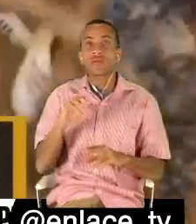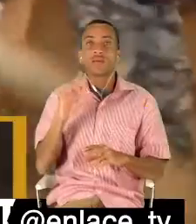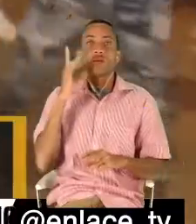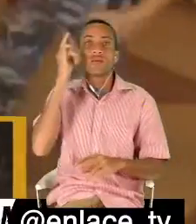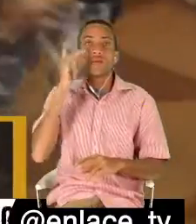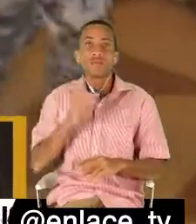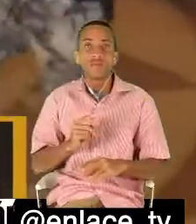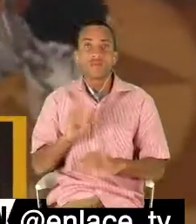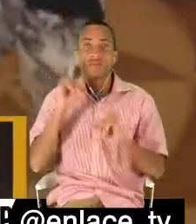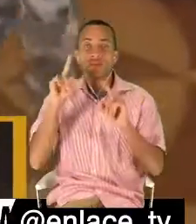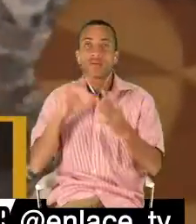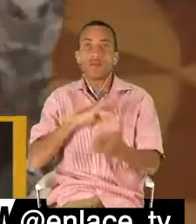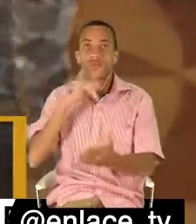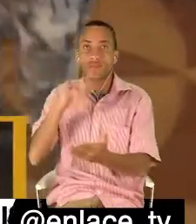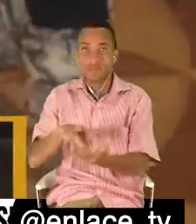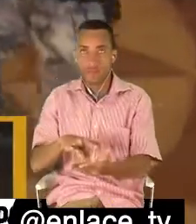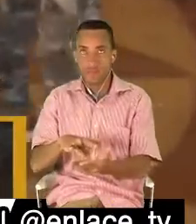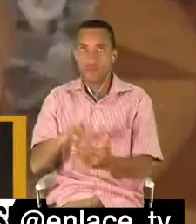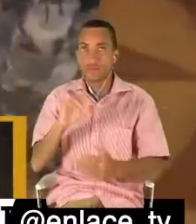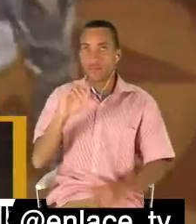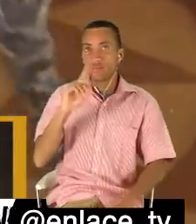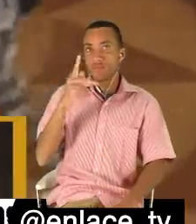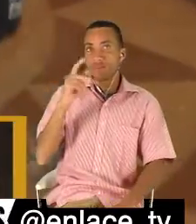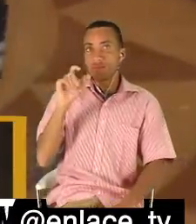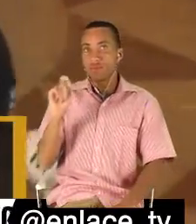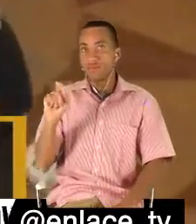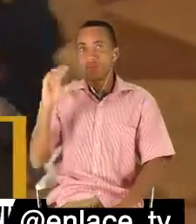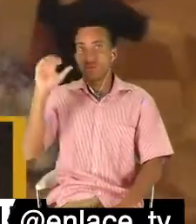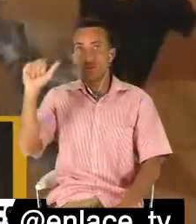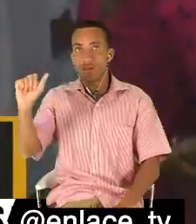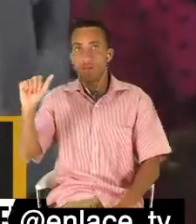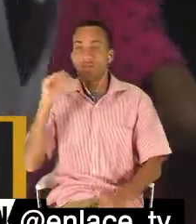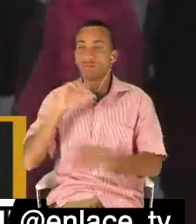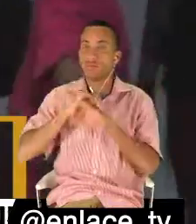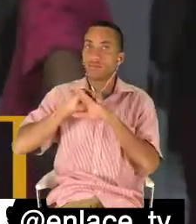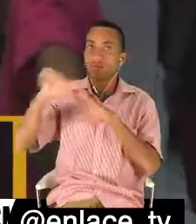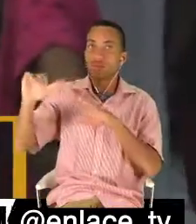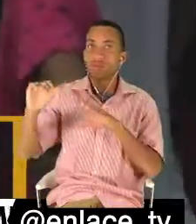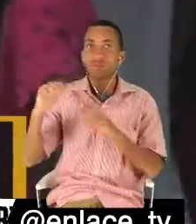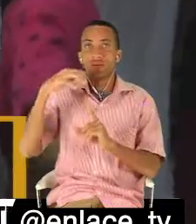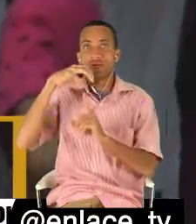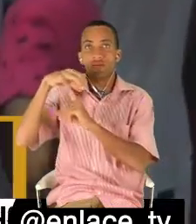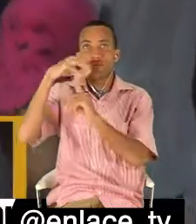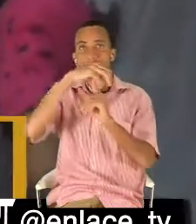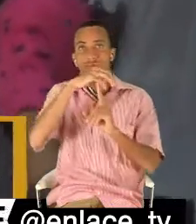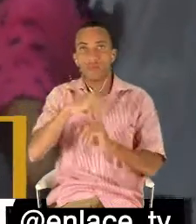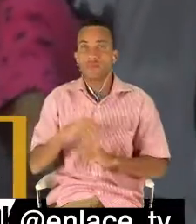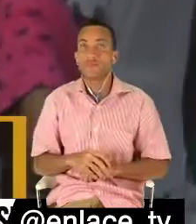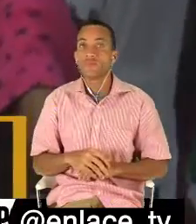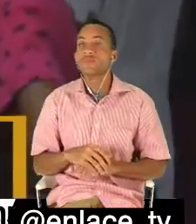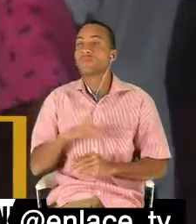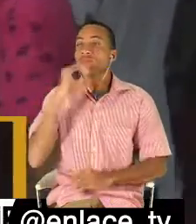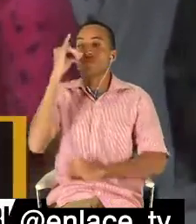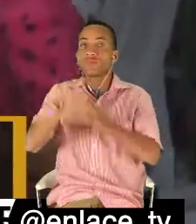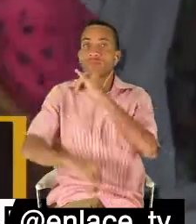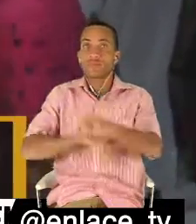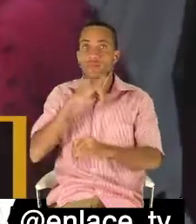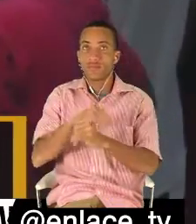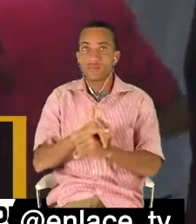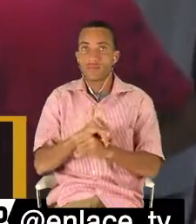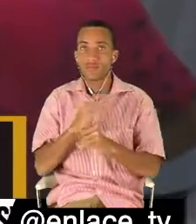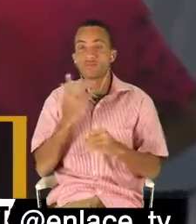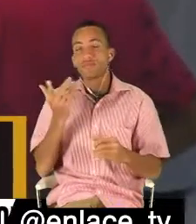la Academia de Talento Local K.app fue una de las invitadas a la feria. Vamos para el International Championship Parade.